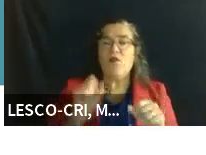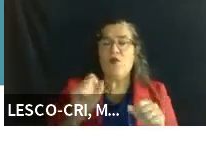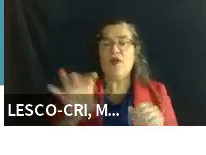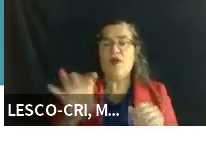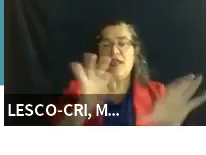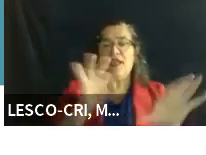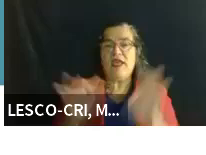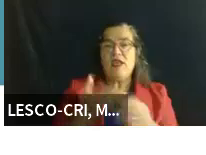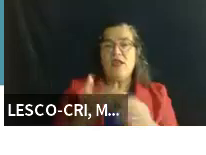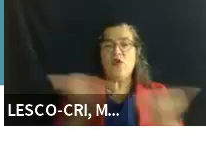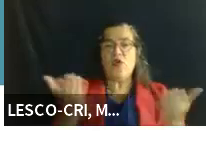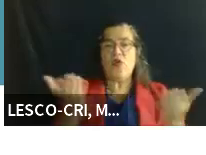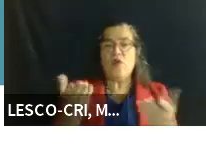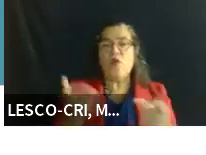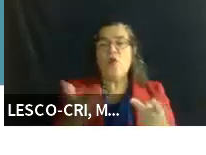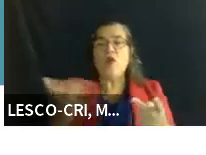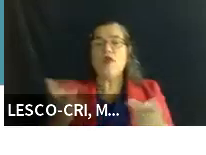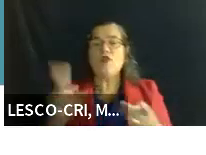y dónde aprender.